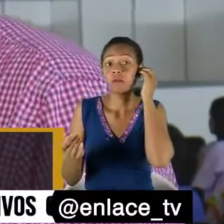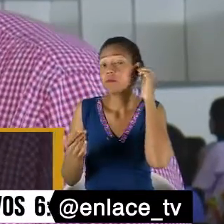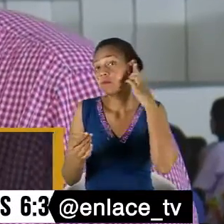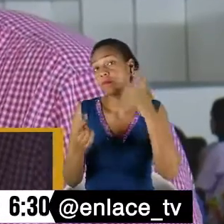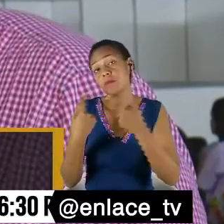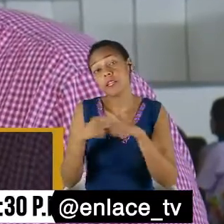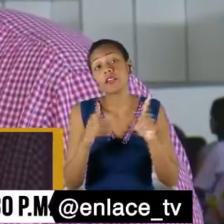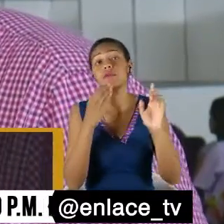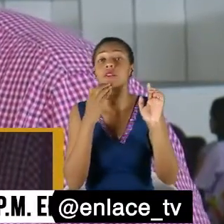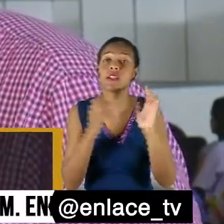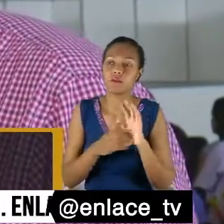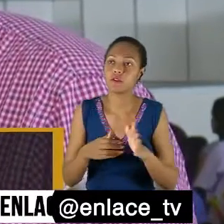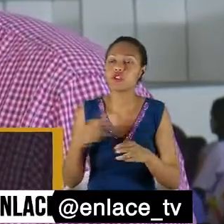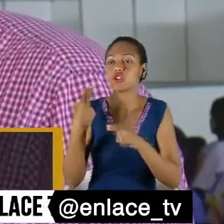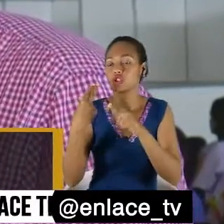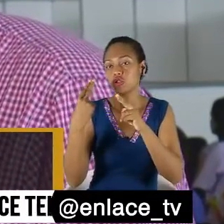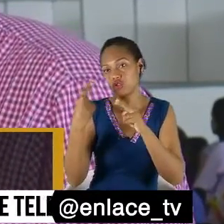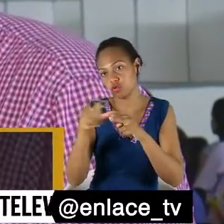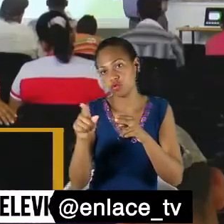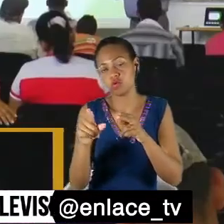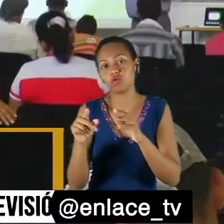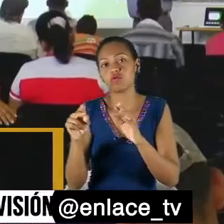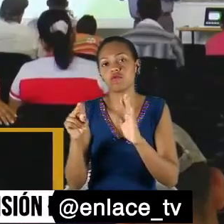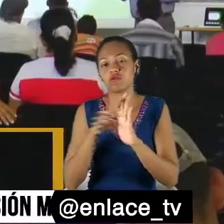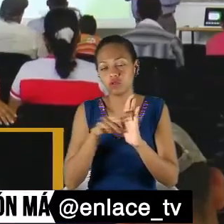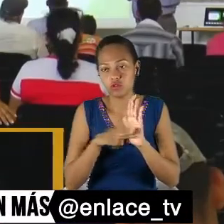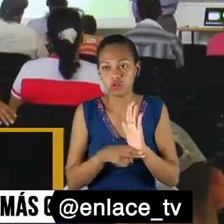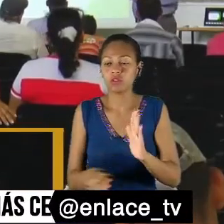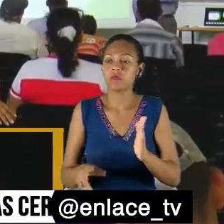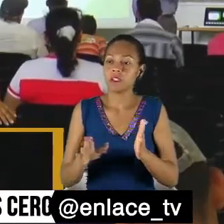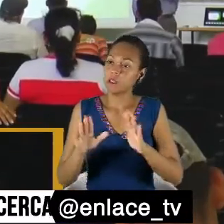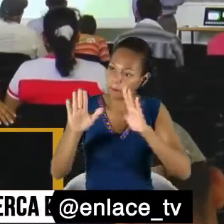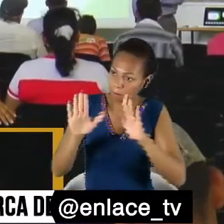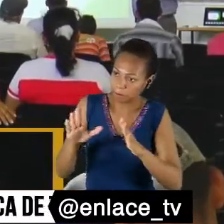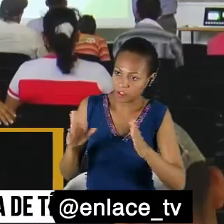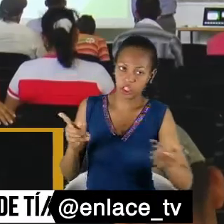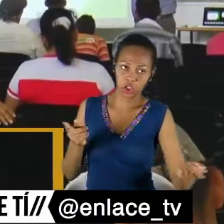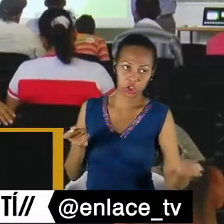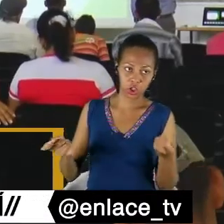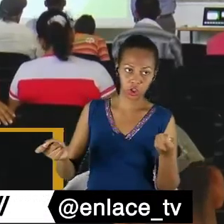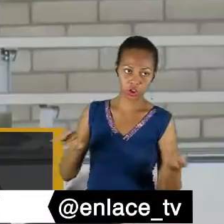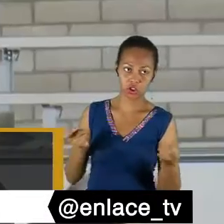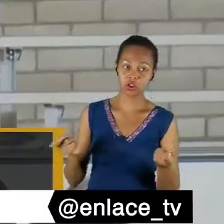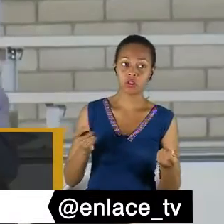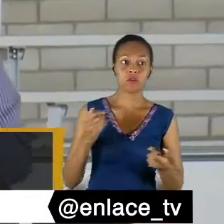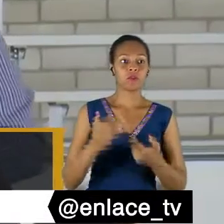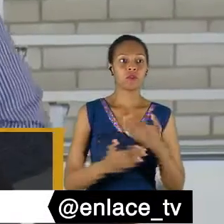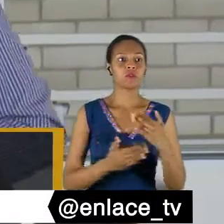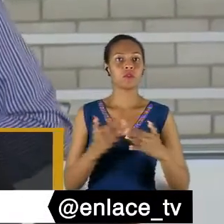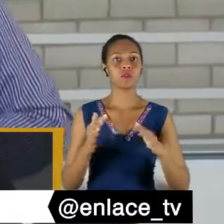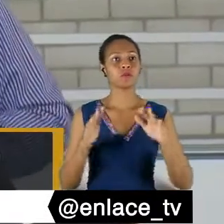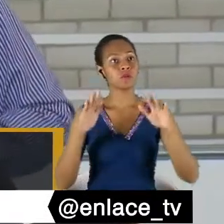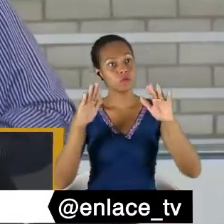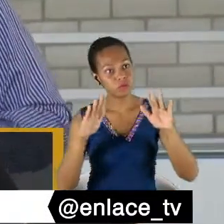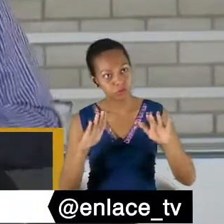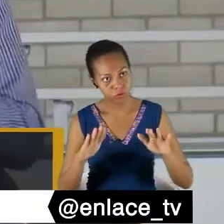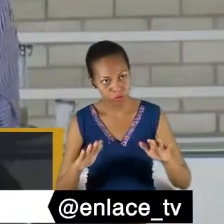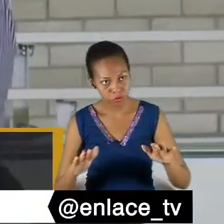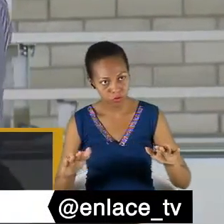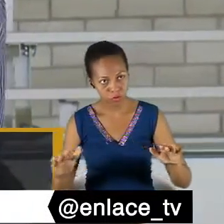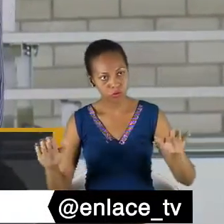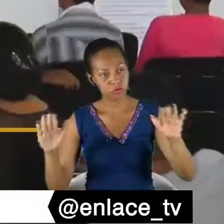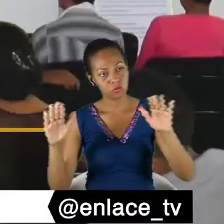permitan darle un respiro al municipio y oportunidades de desarrollo distintas a la actividad productiva petrolera exclusivamente. Finalmente,